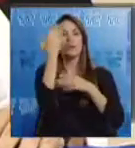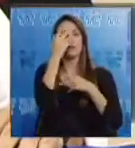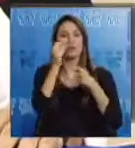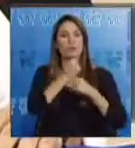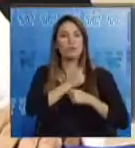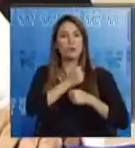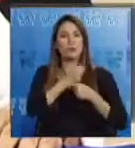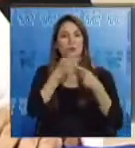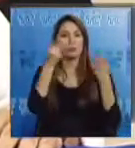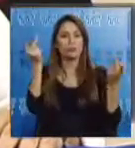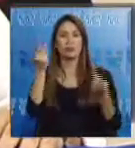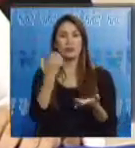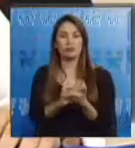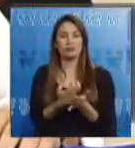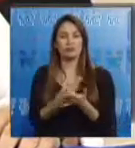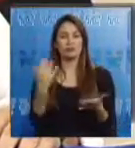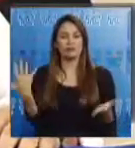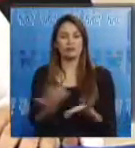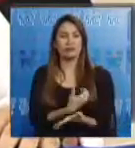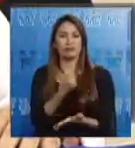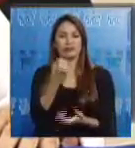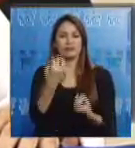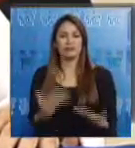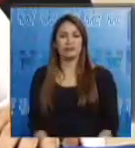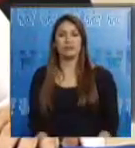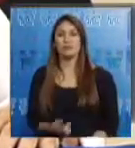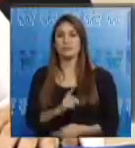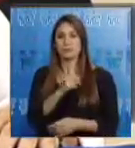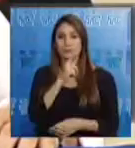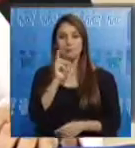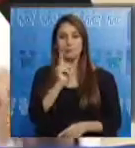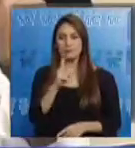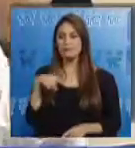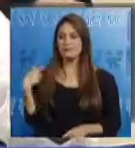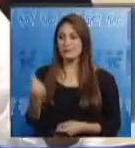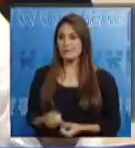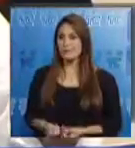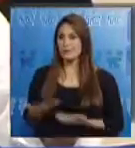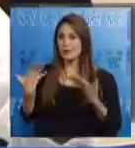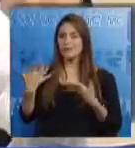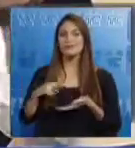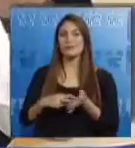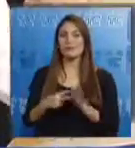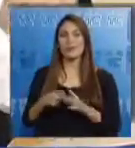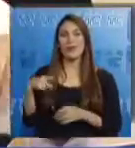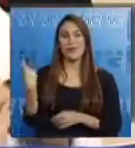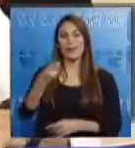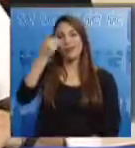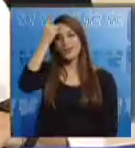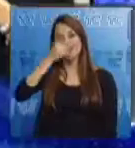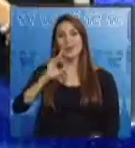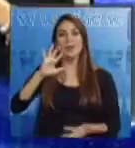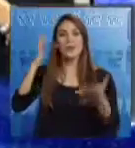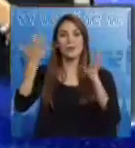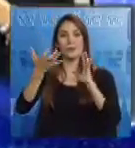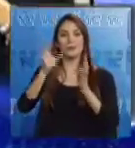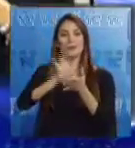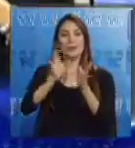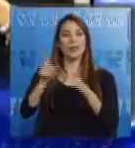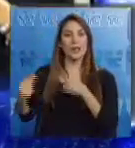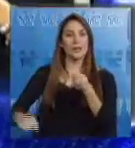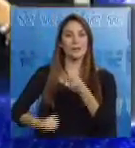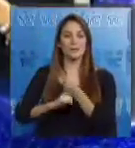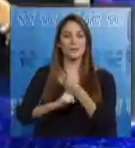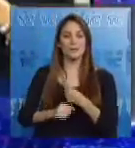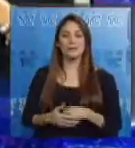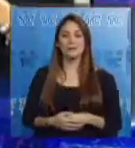el poder económico, los que hacen más ruido, los que mandan son las grandes mayorías. Y las grandes mayorías están con la Revolución Ciudadana. Ecuador y